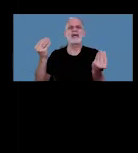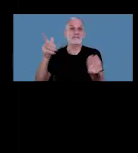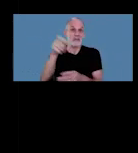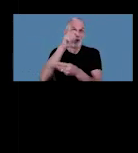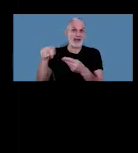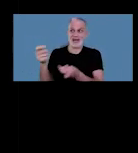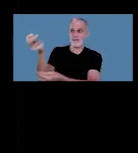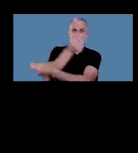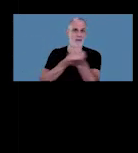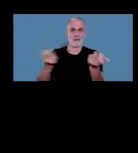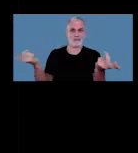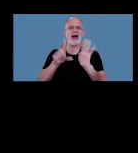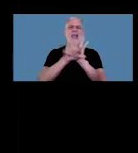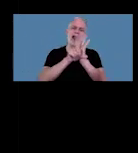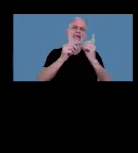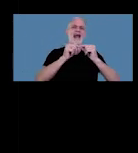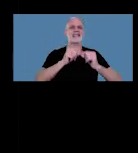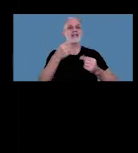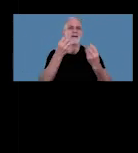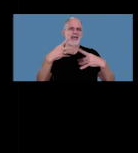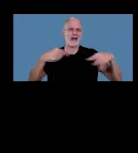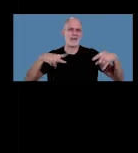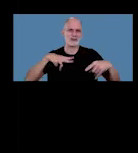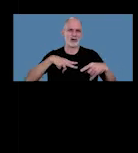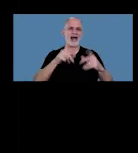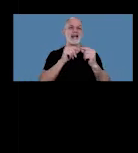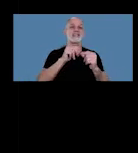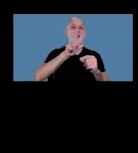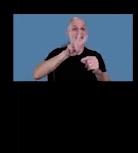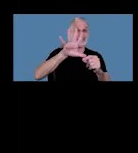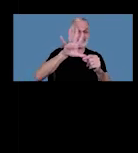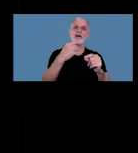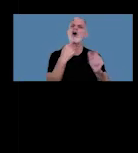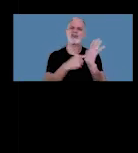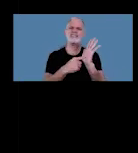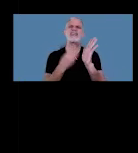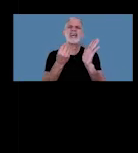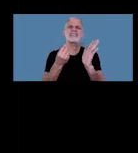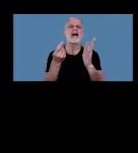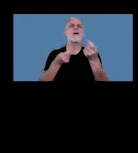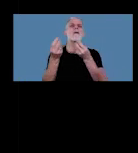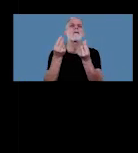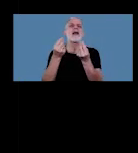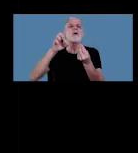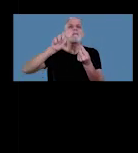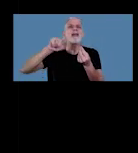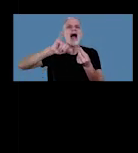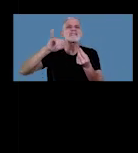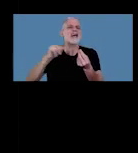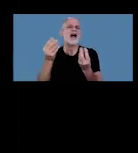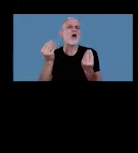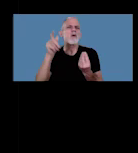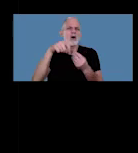Bienes Personales, en el artículo 25 del decreto reglamentario, nos define qué es ese valor en plaza. ¿Cómo nos lo